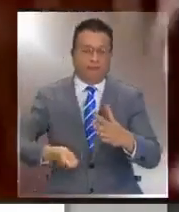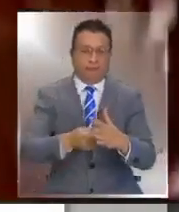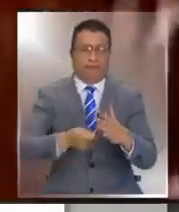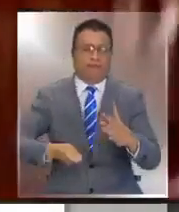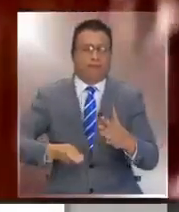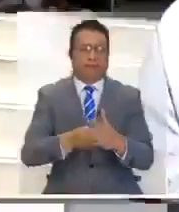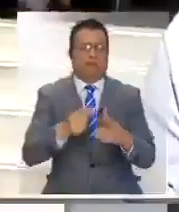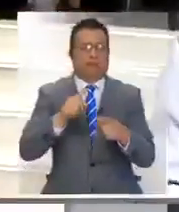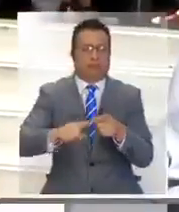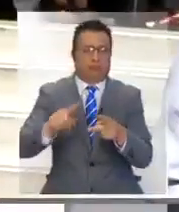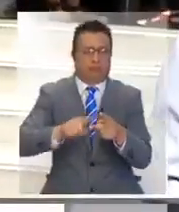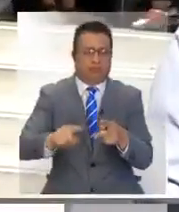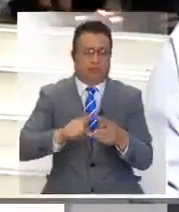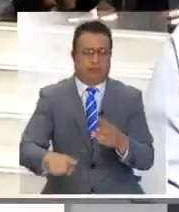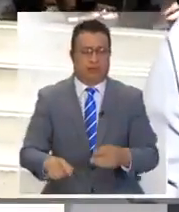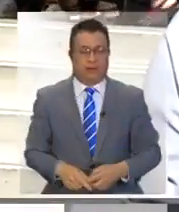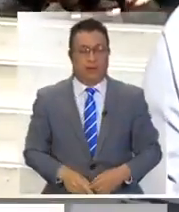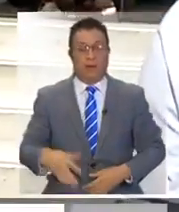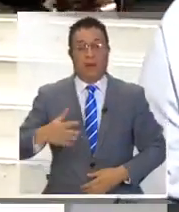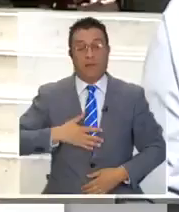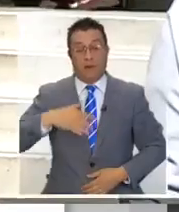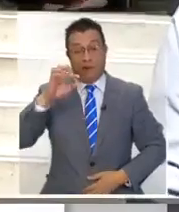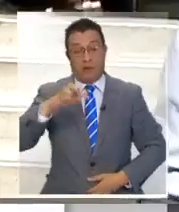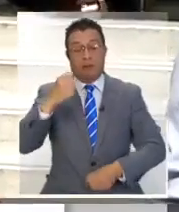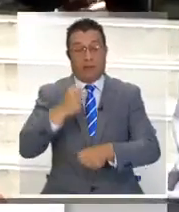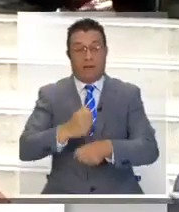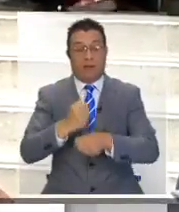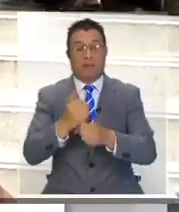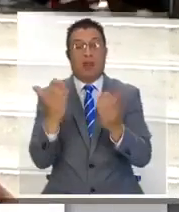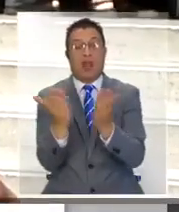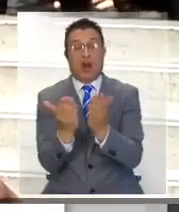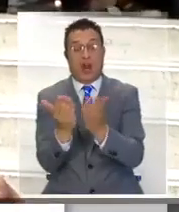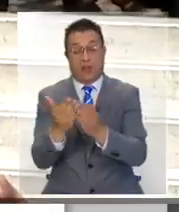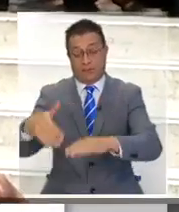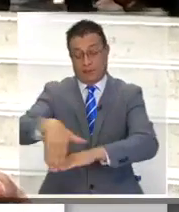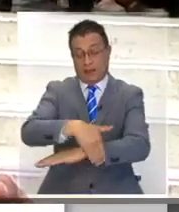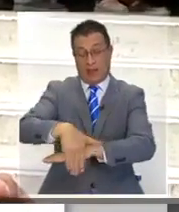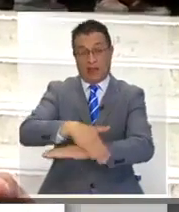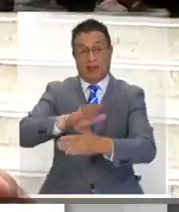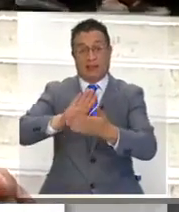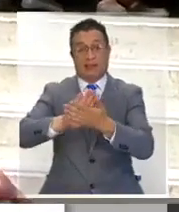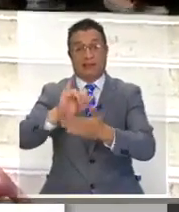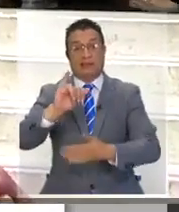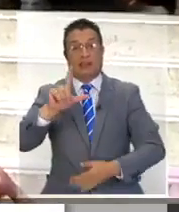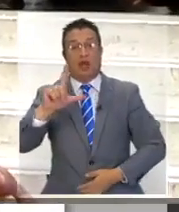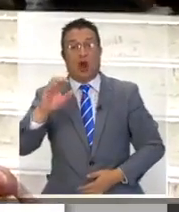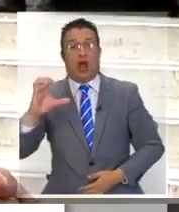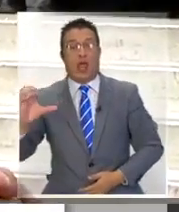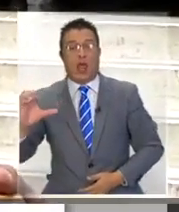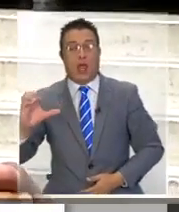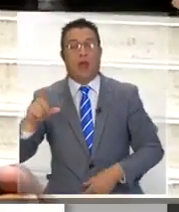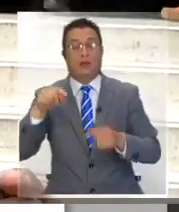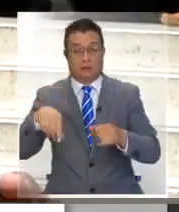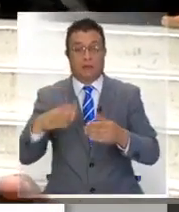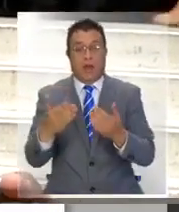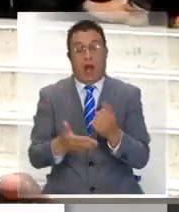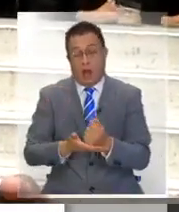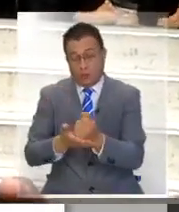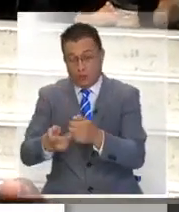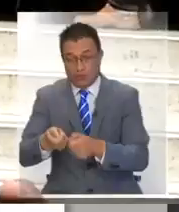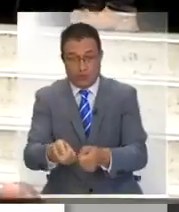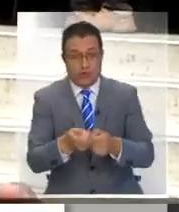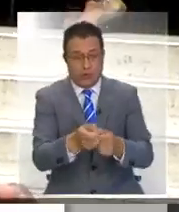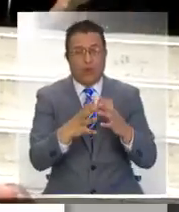reiteradas ocasiones. Mi papá trabajaba en un colegio en Chiloé. Era auxiliar, súper